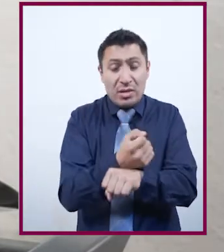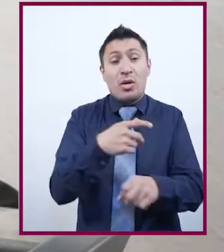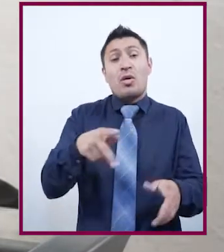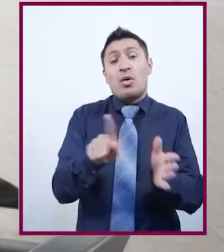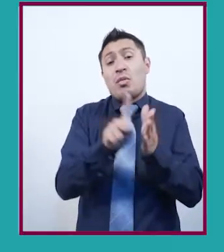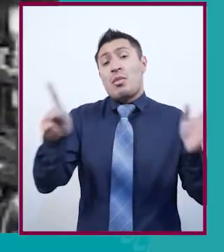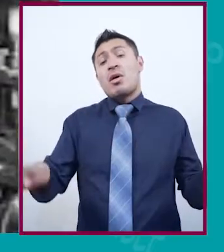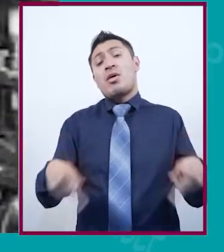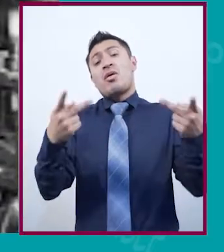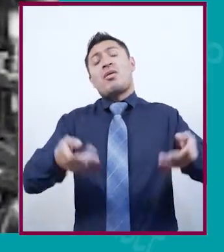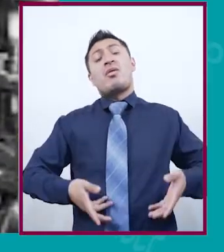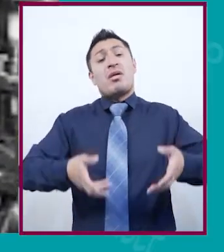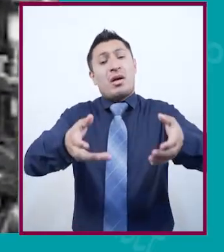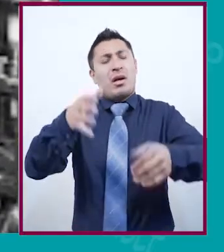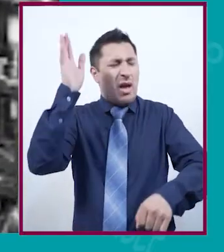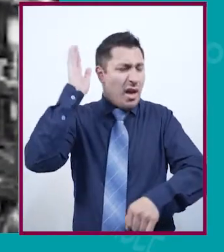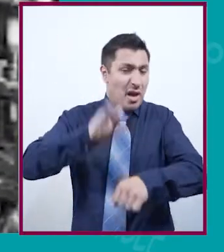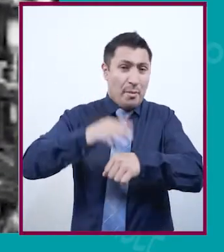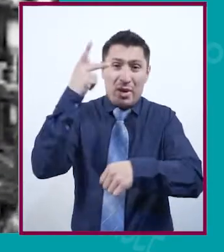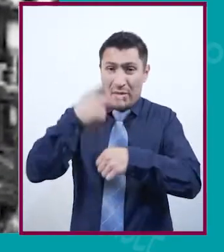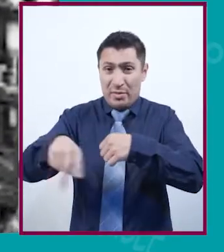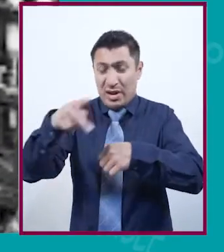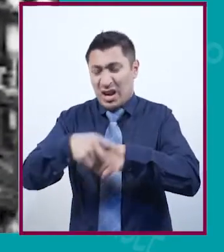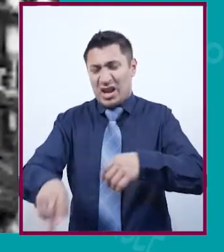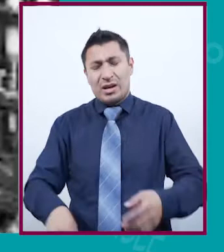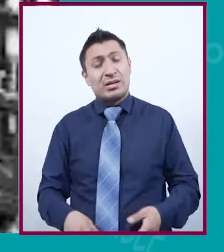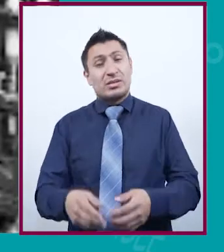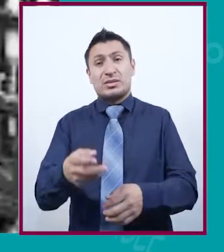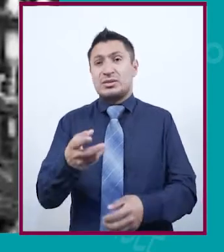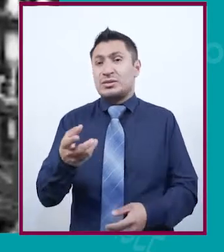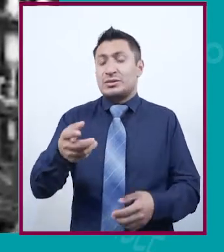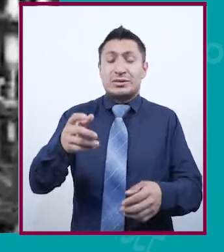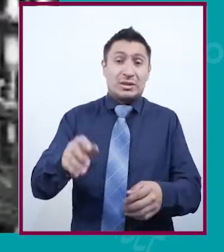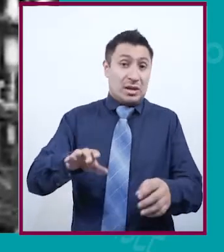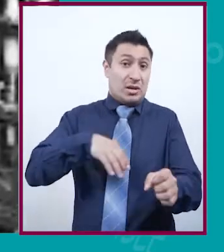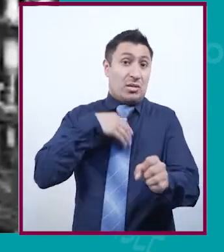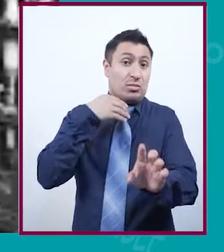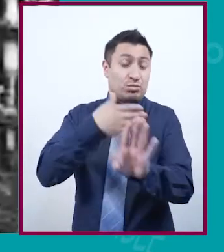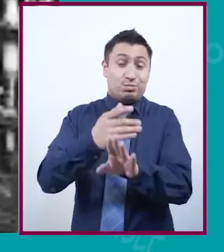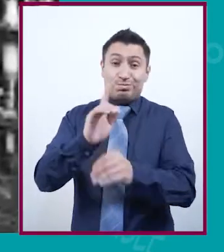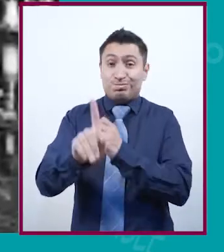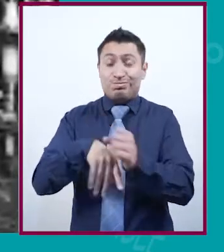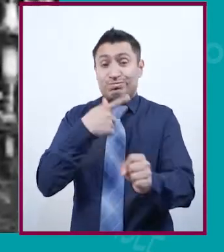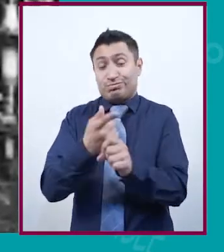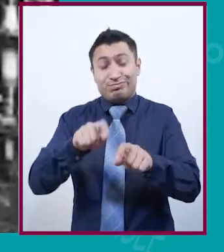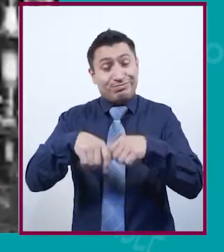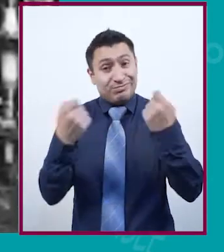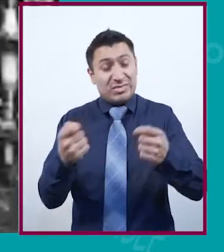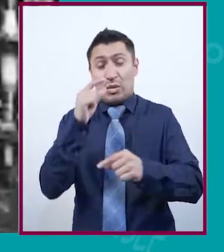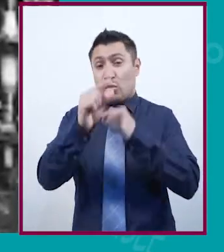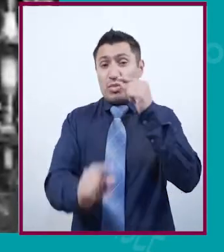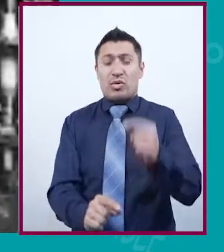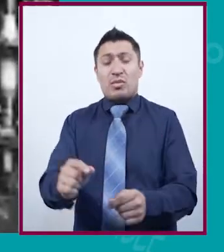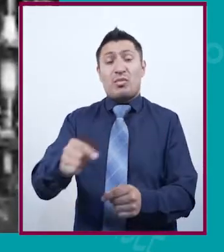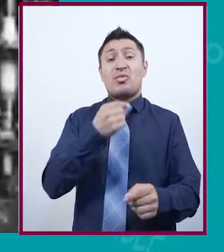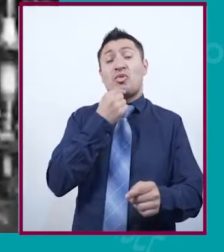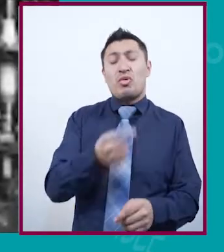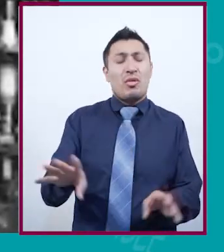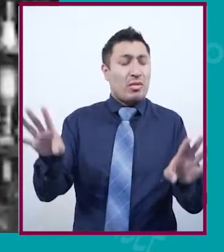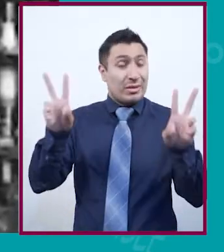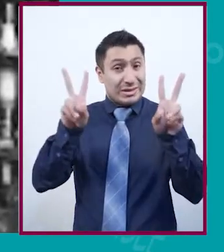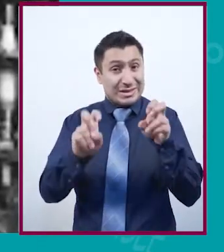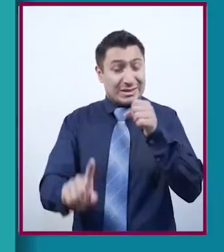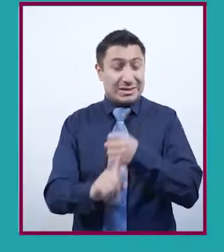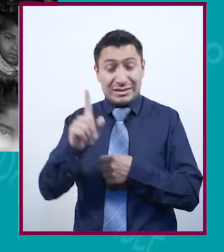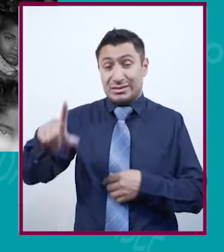periódicos en las calles, viéndose cada vez más expuestos a la explotación y al abuso. Poco a poco, la niñez se convirtió en un